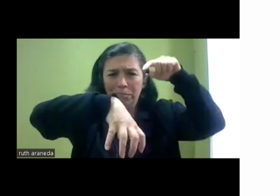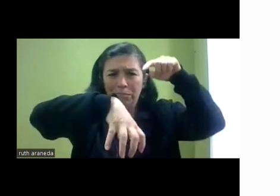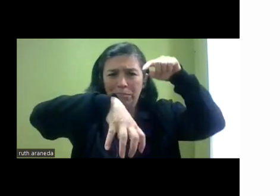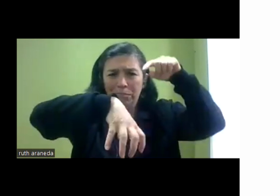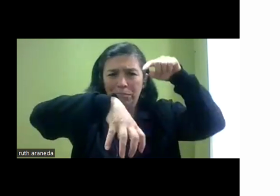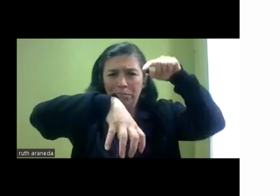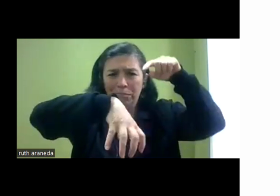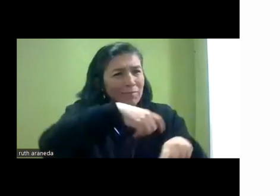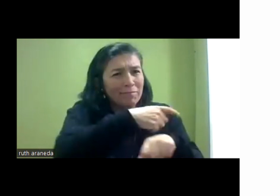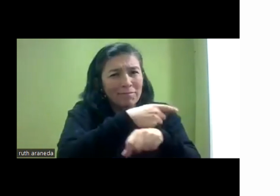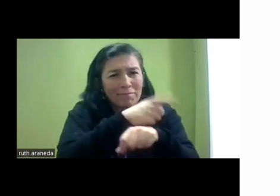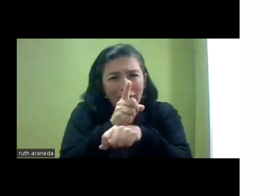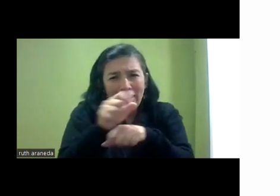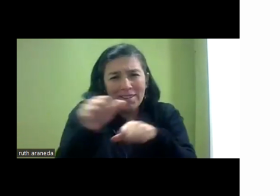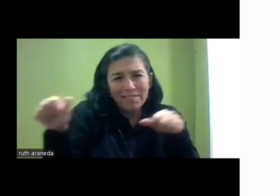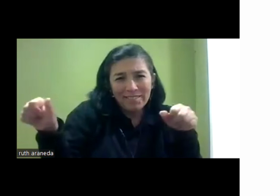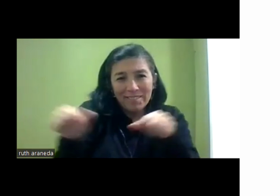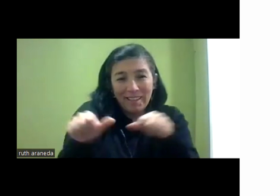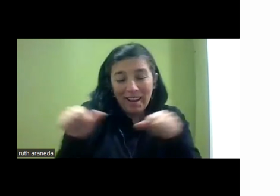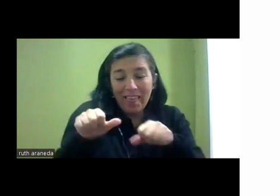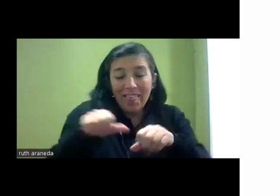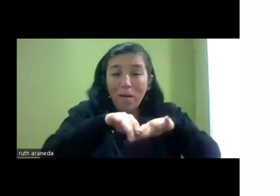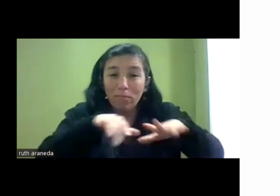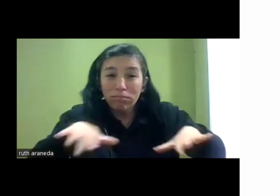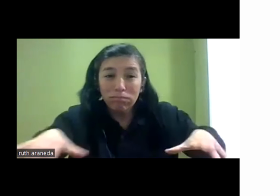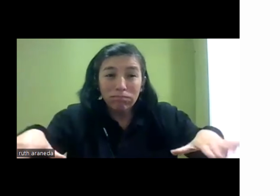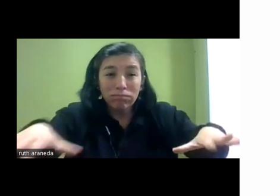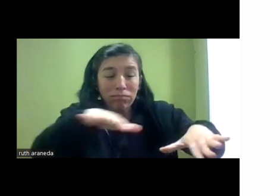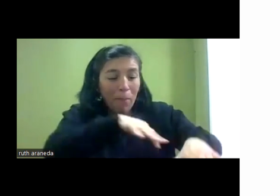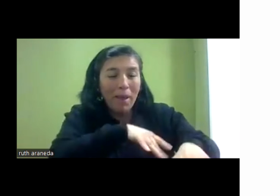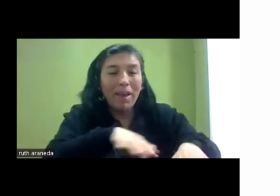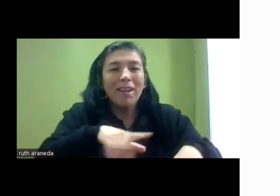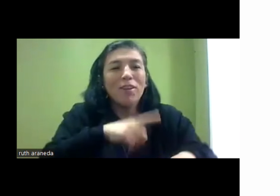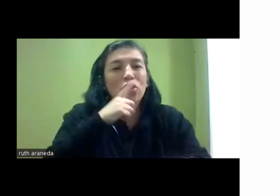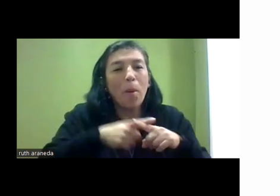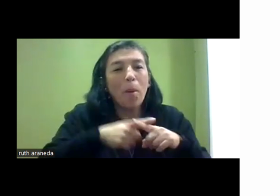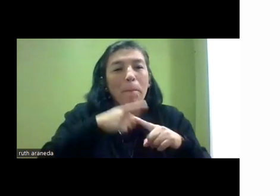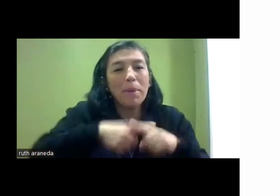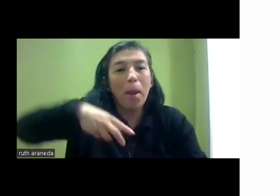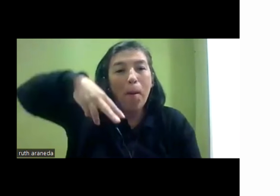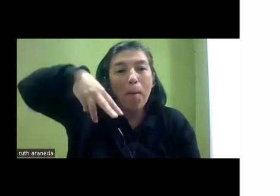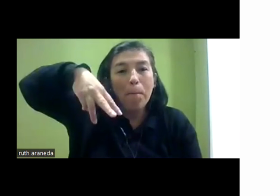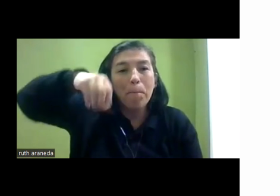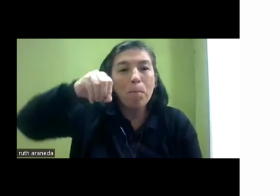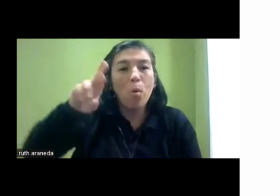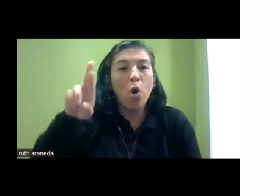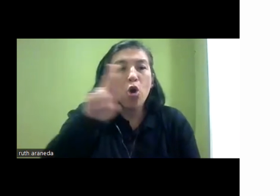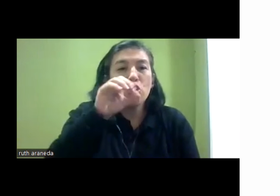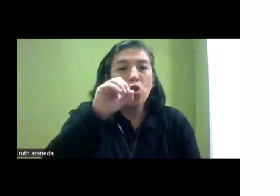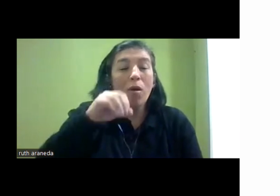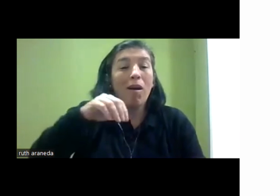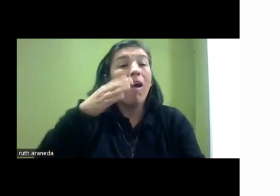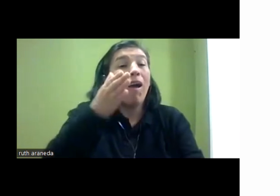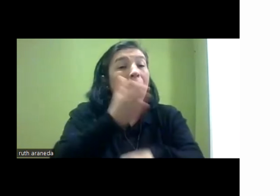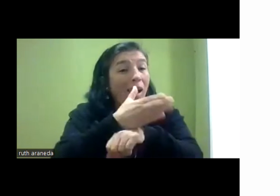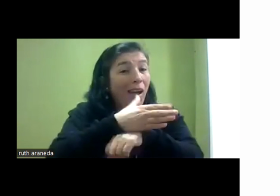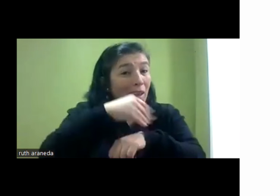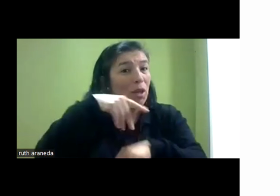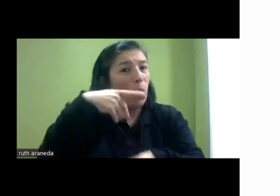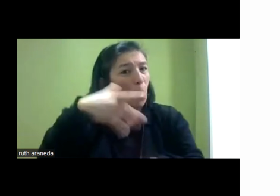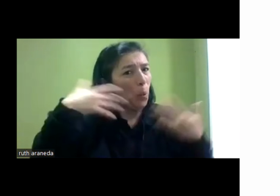inmediatamente cercano a la orilla del Pacífico, el Morro de Arica, que es especialmente importante en términos